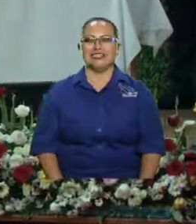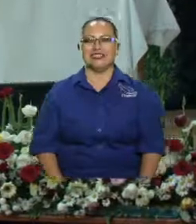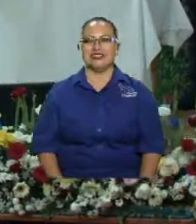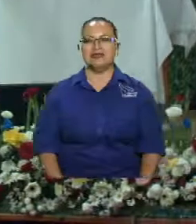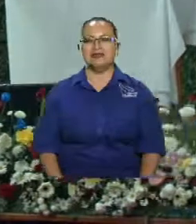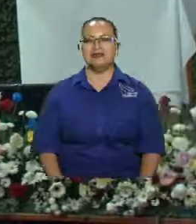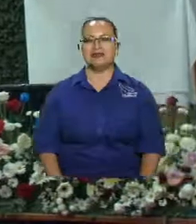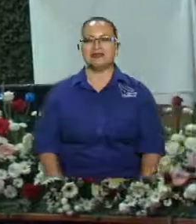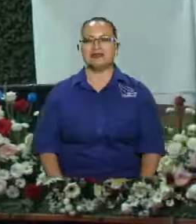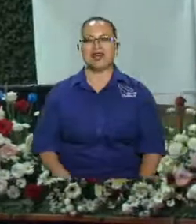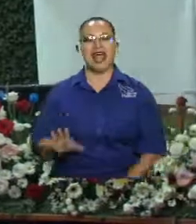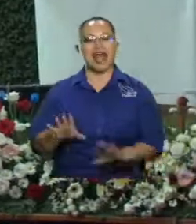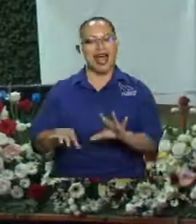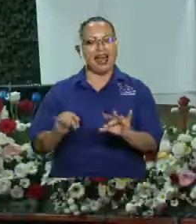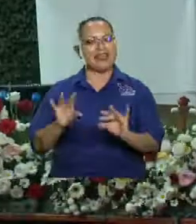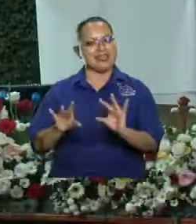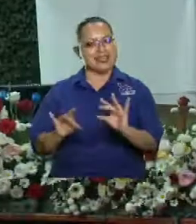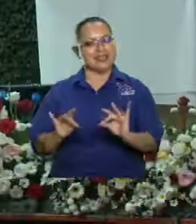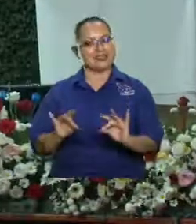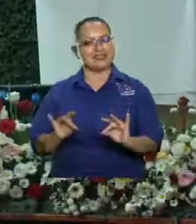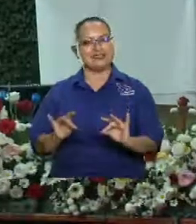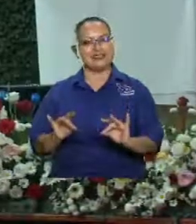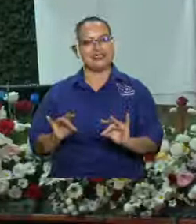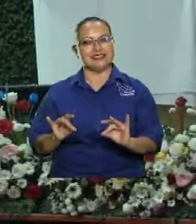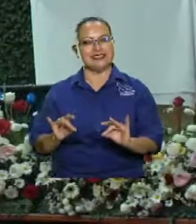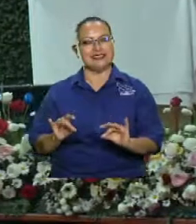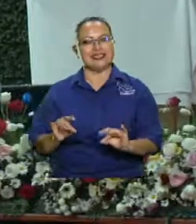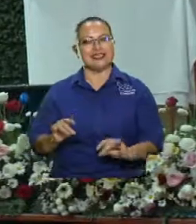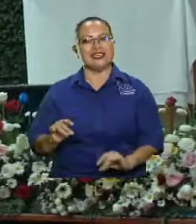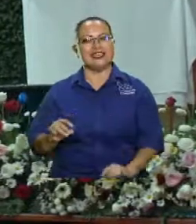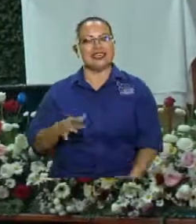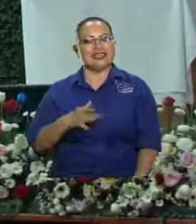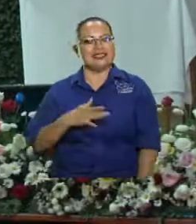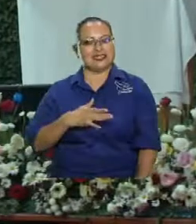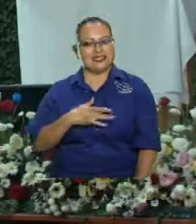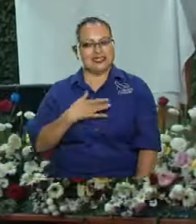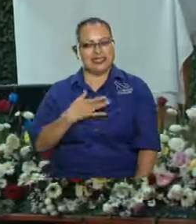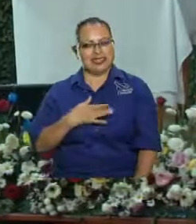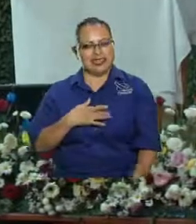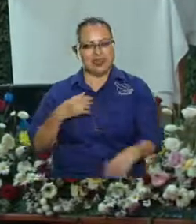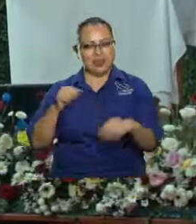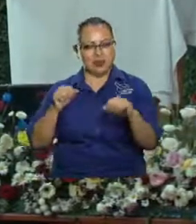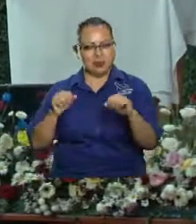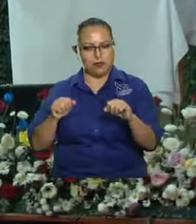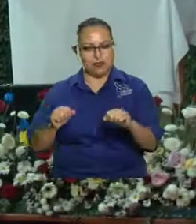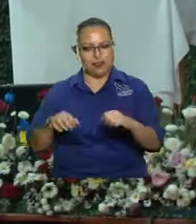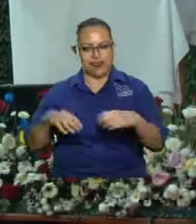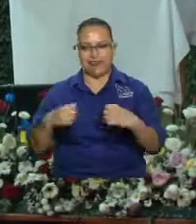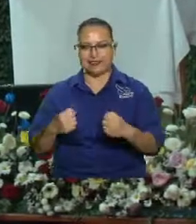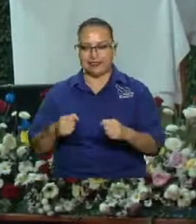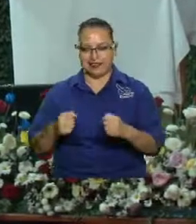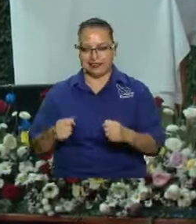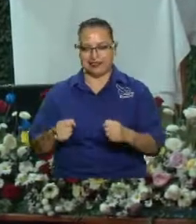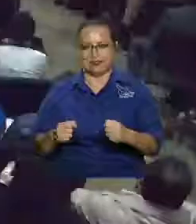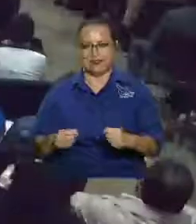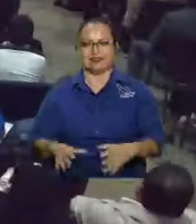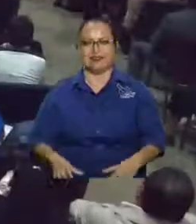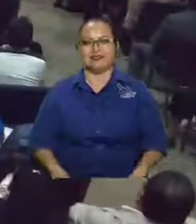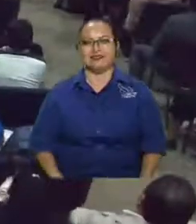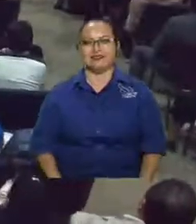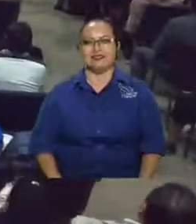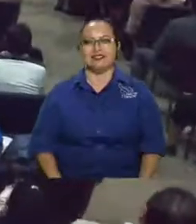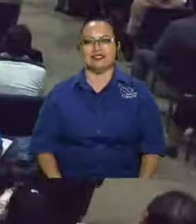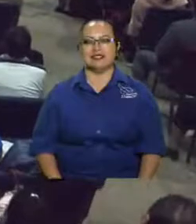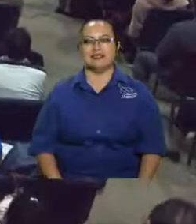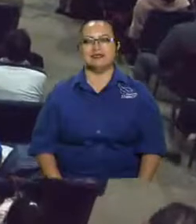No, pero no, yo no quiero así. Yo quiero a alguien de que le estoy hablando a usted, que siente que lo puede hacer. Él es chef,